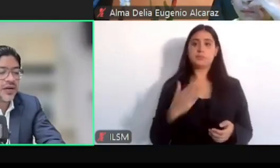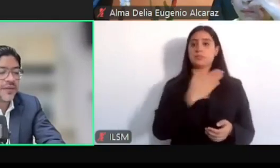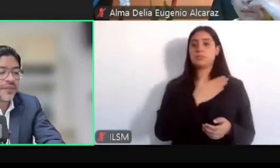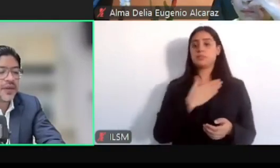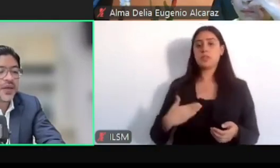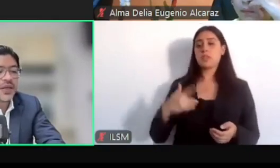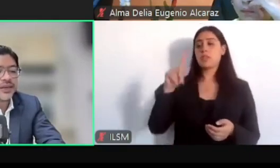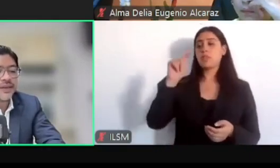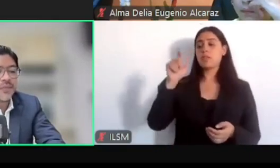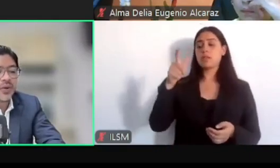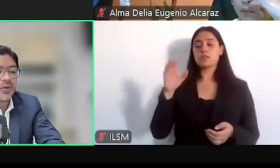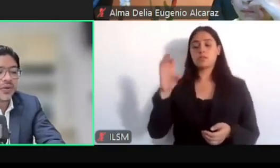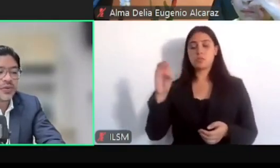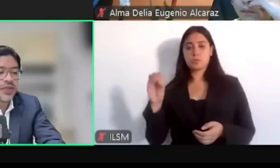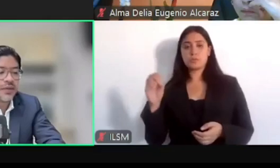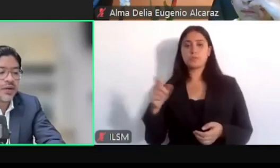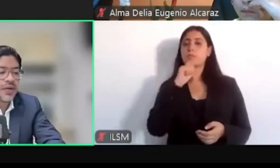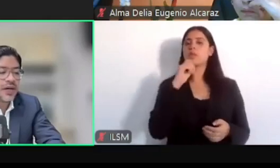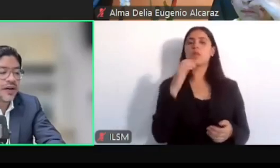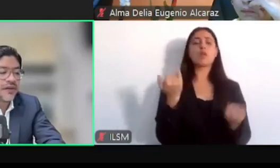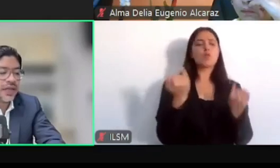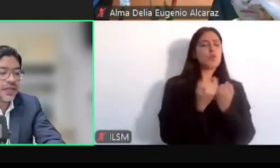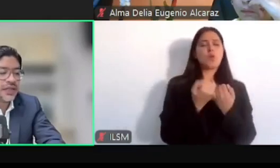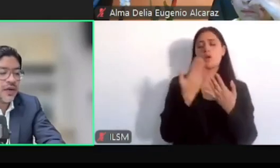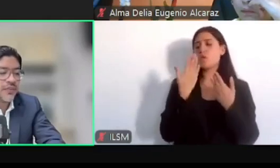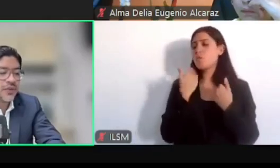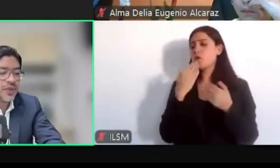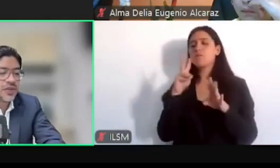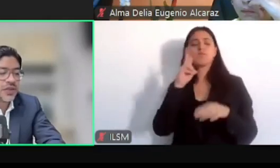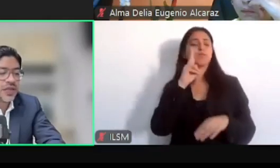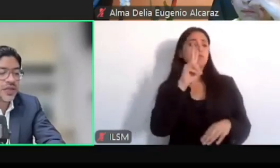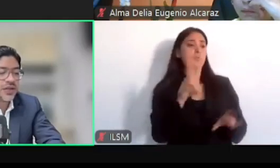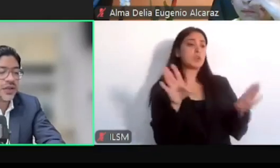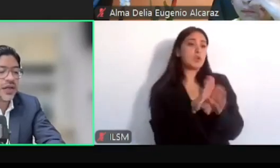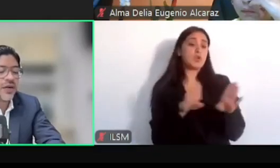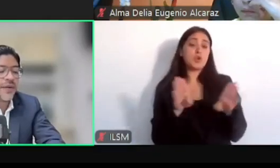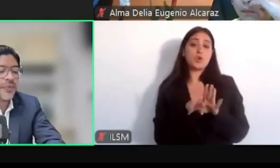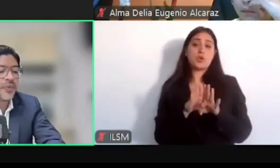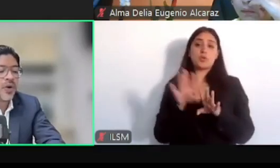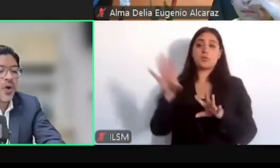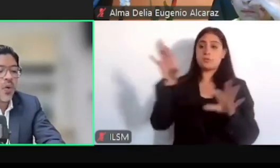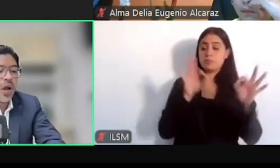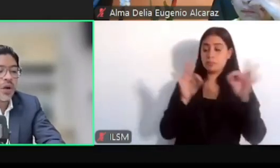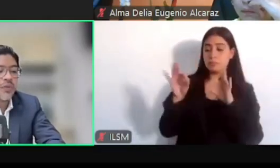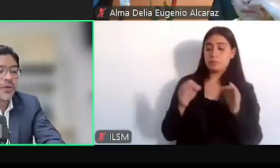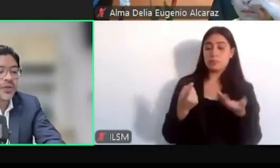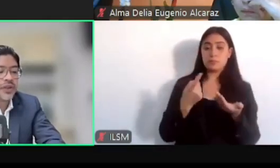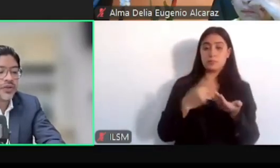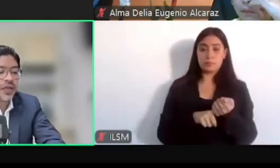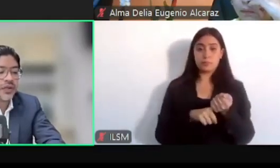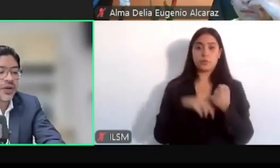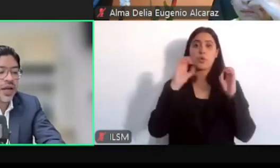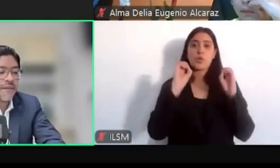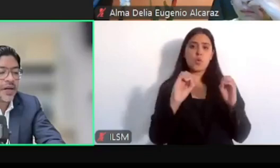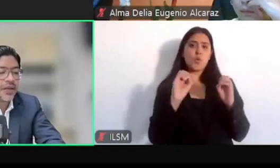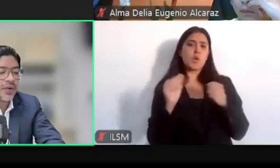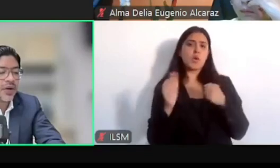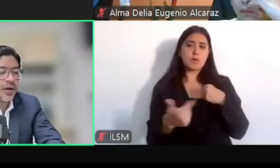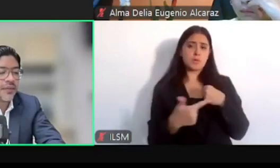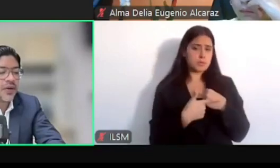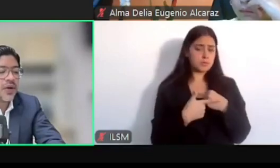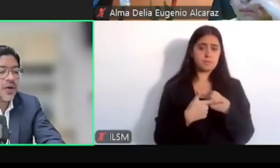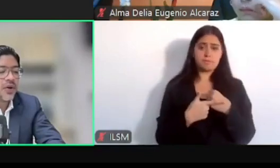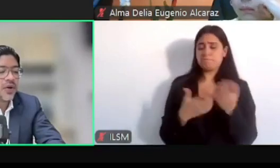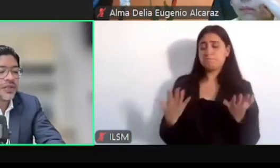del arcón tampoco se observa alguna referencia a un proceso de selección interno o algún proceso electoral en